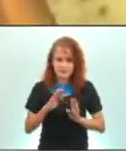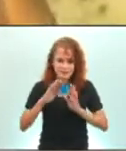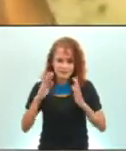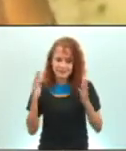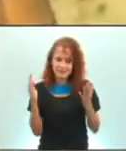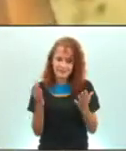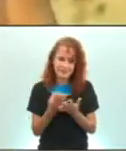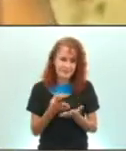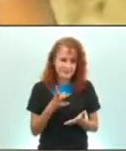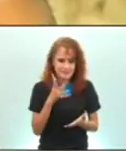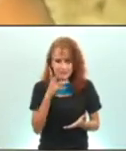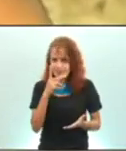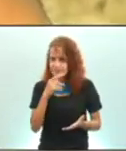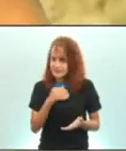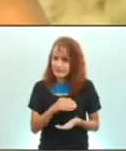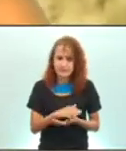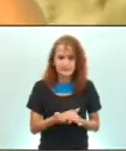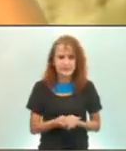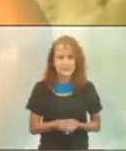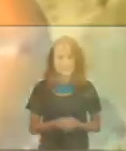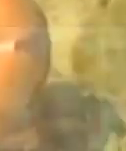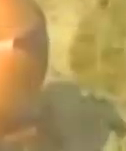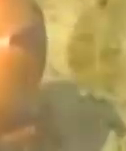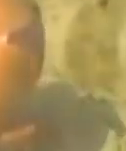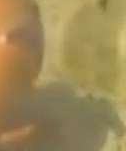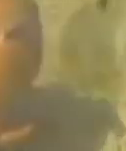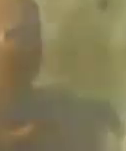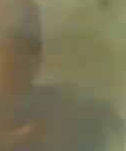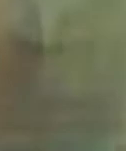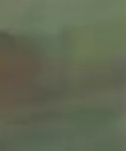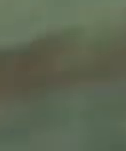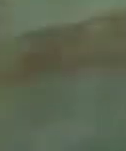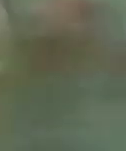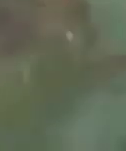Ese mundo fascinante y lleno de misterios me cautivó.